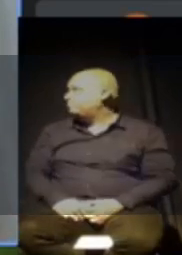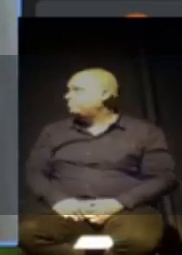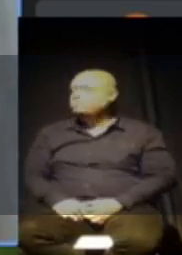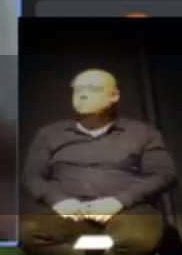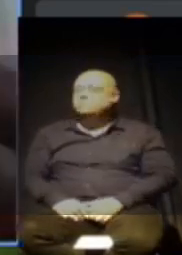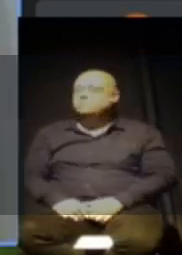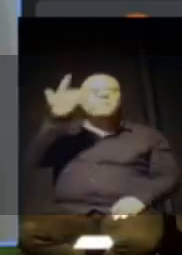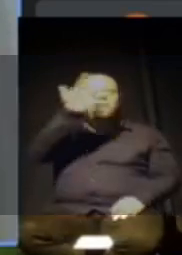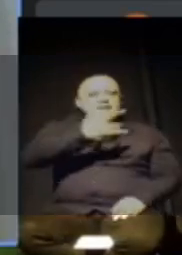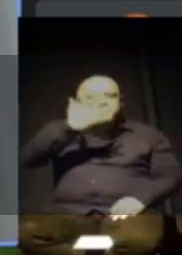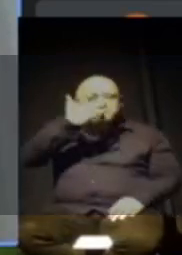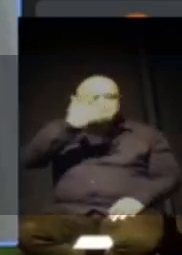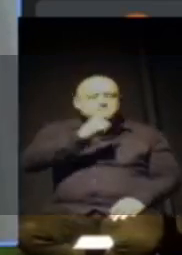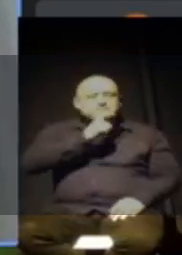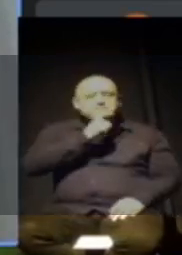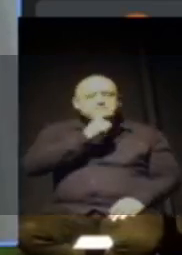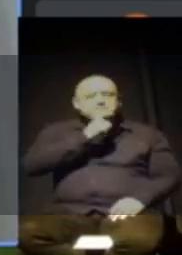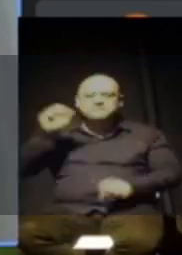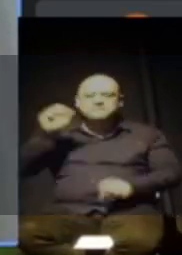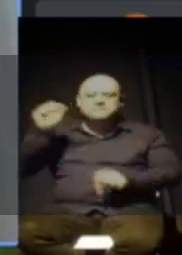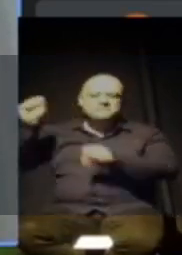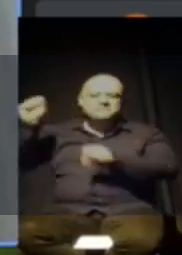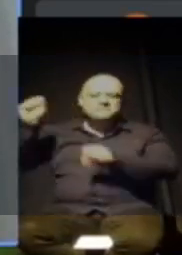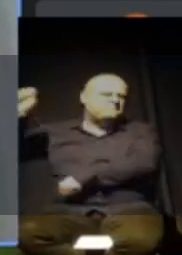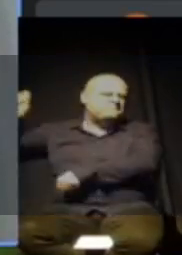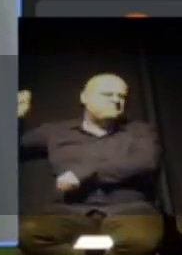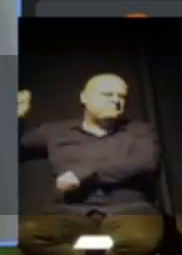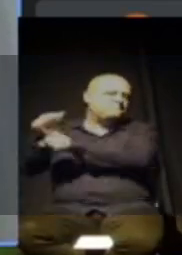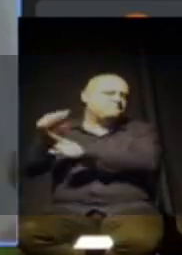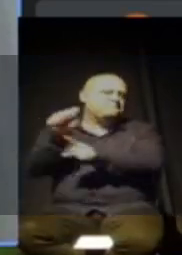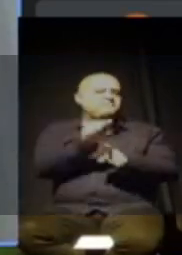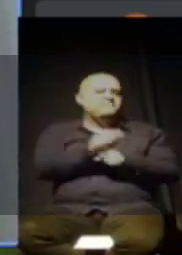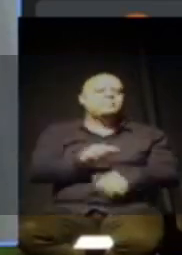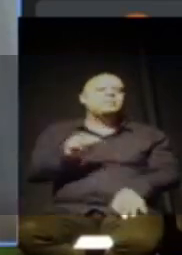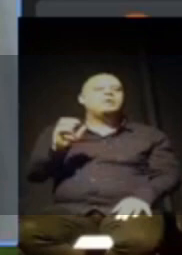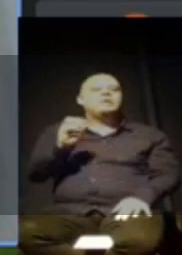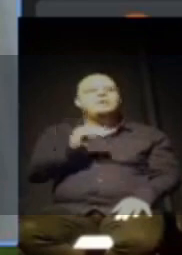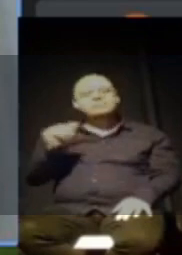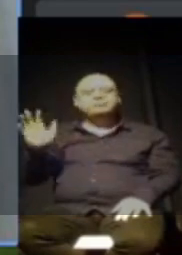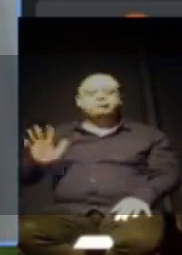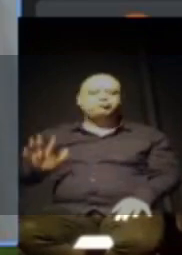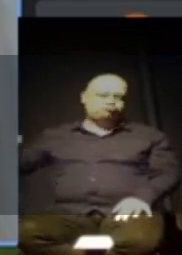los protorracismos de la antigüedad fueron la consecuencia residual más duradera de